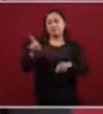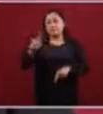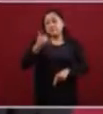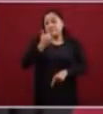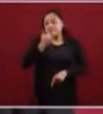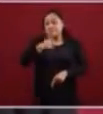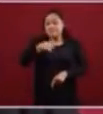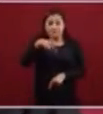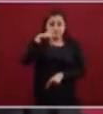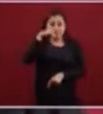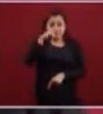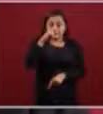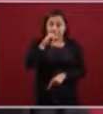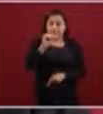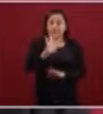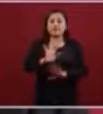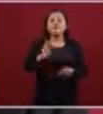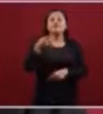pero